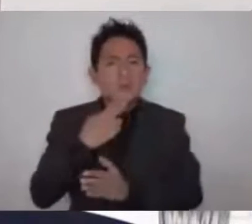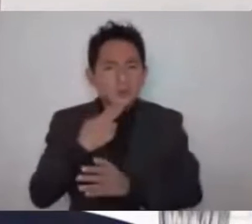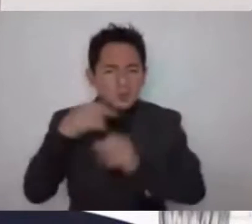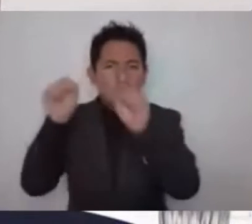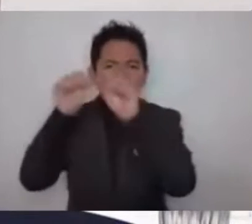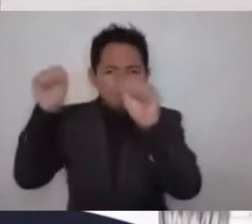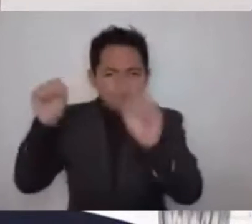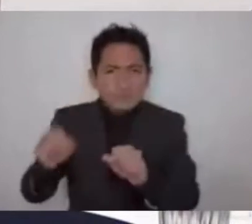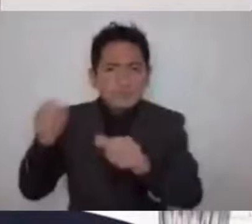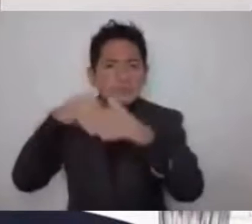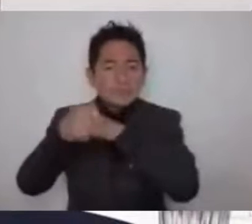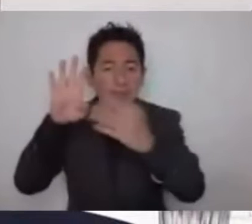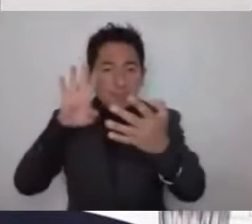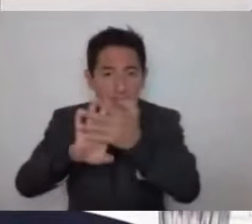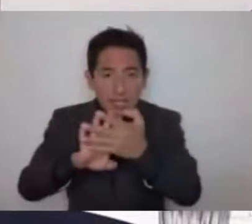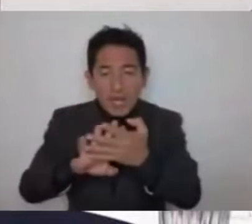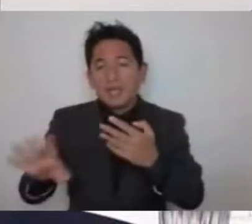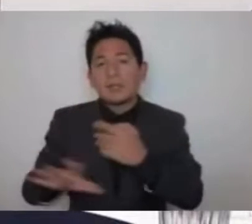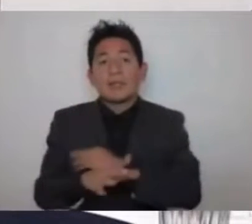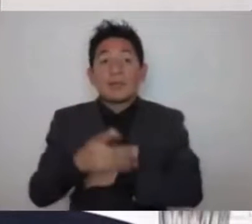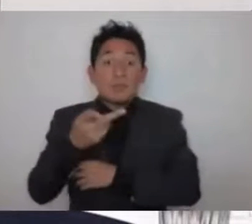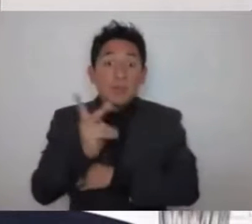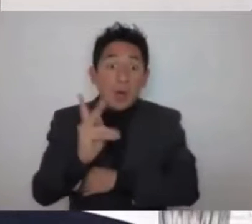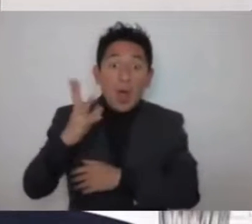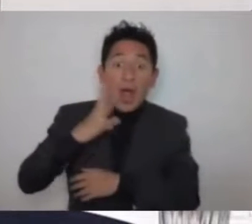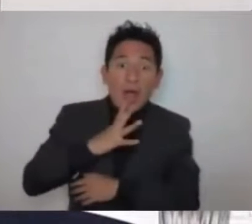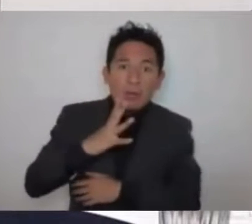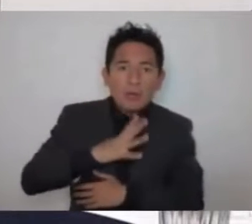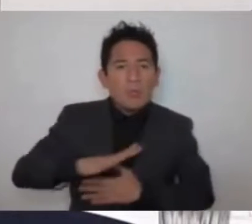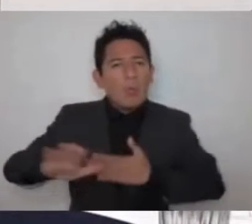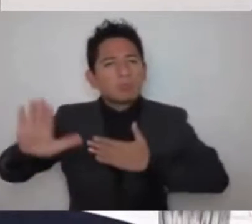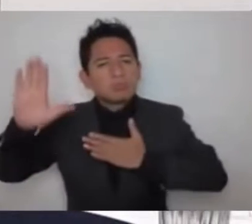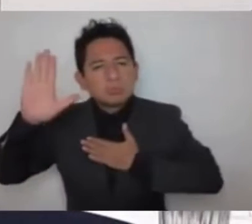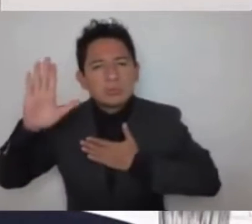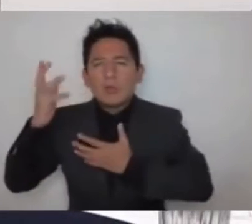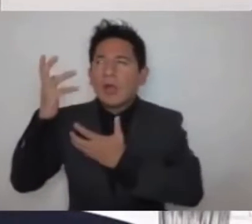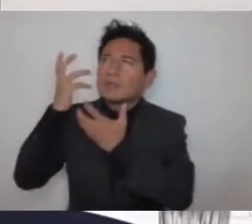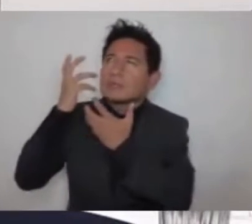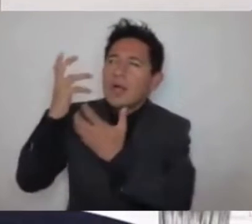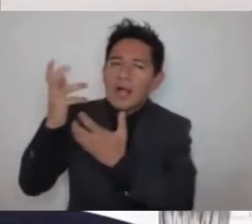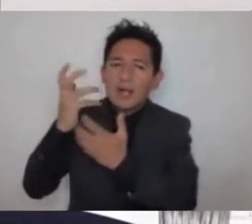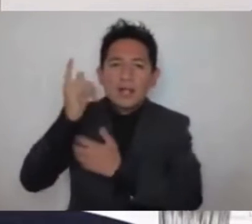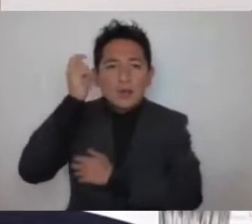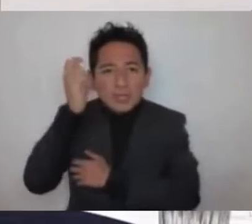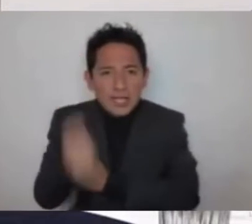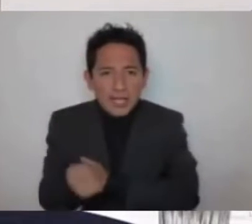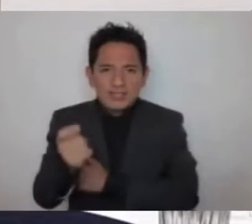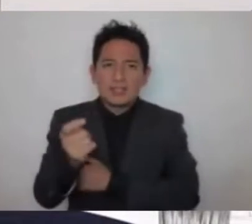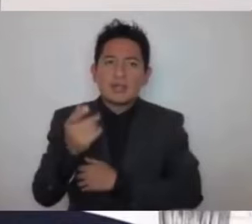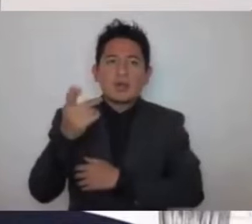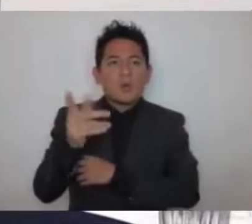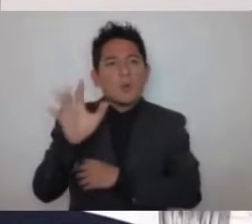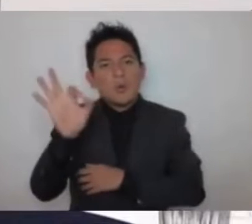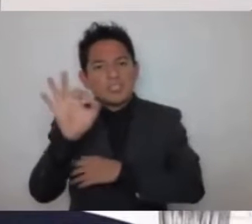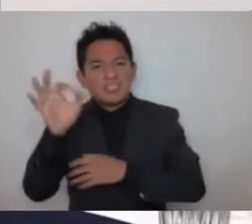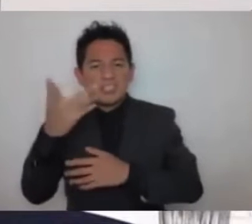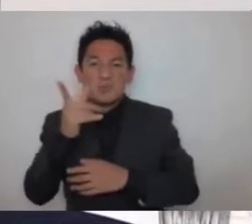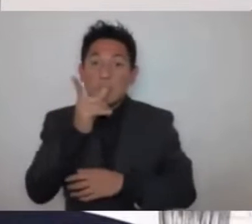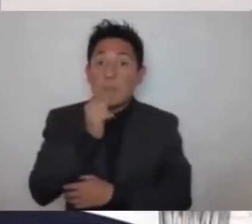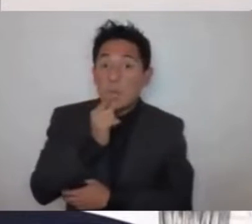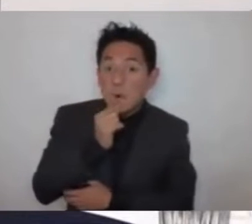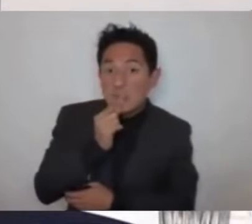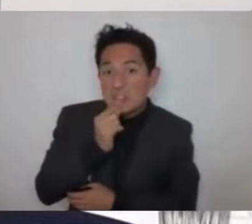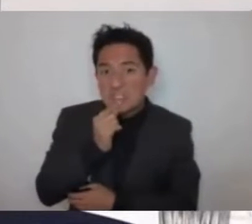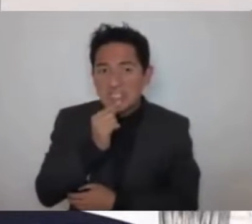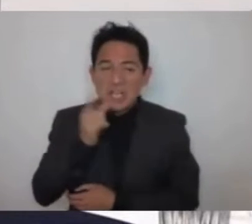disminuyera la arbitrariedad al menos la arbitrariedad policial que aquí no voy a decir nada que que no se ha conocido que siempre se ha distinguido siempre ha